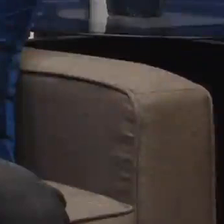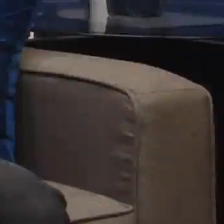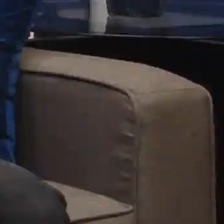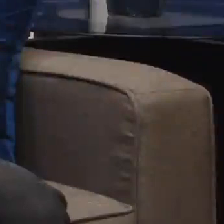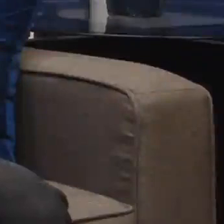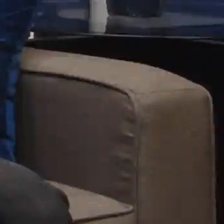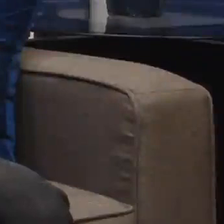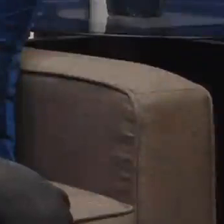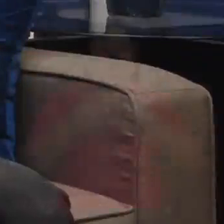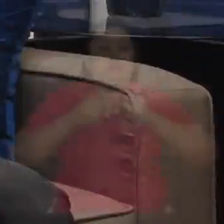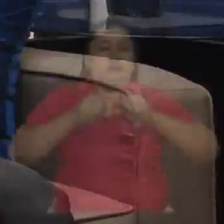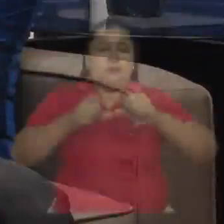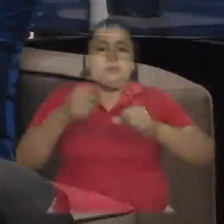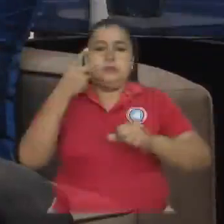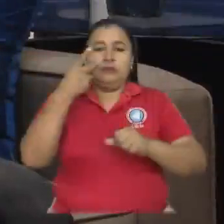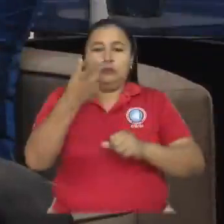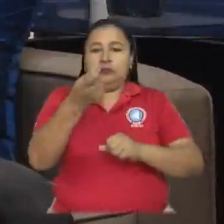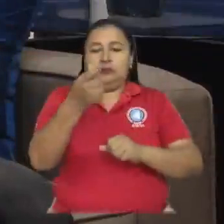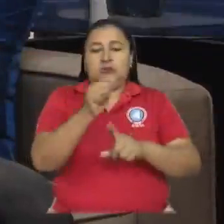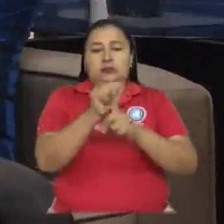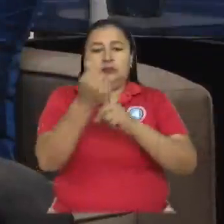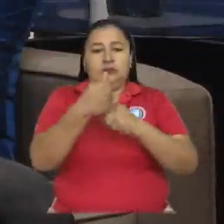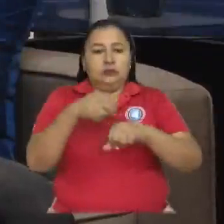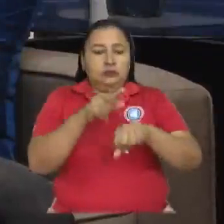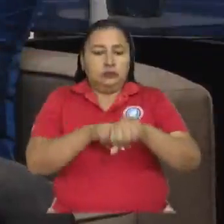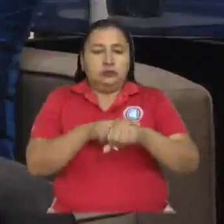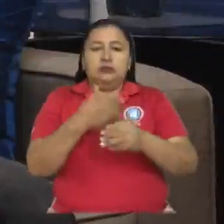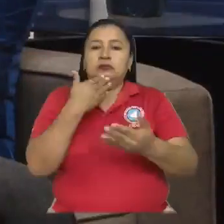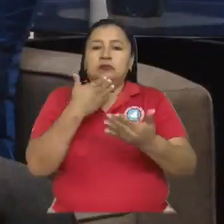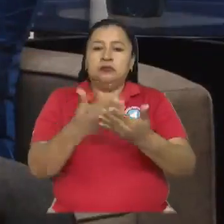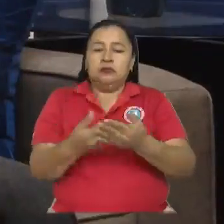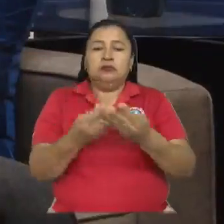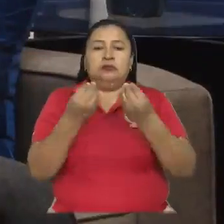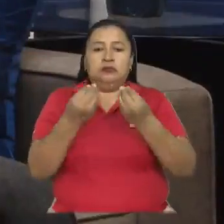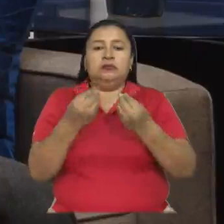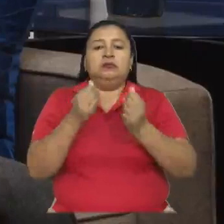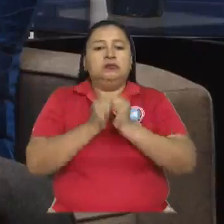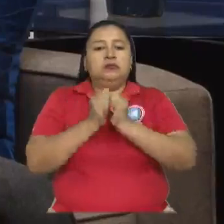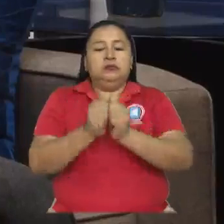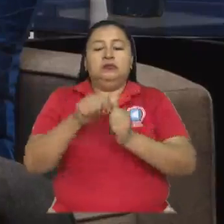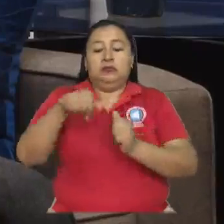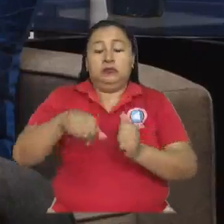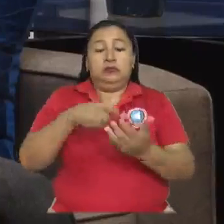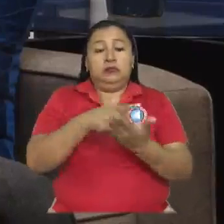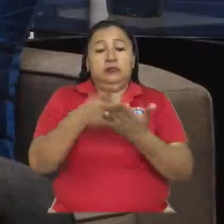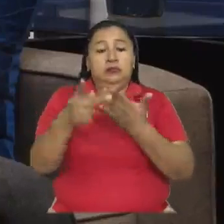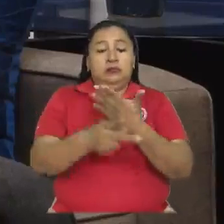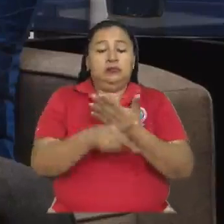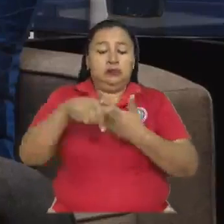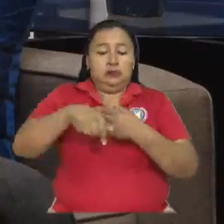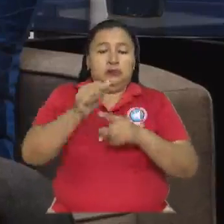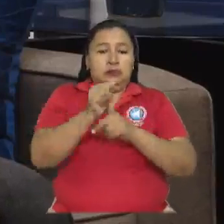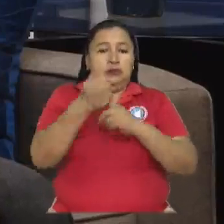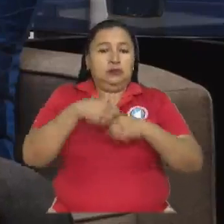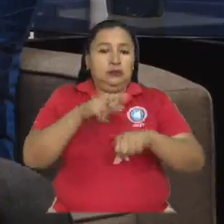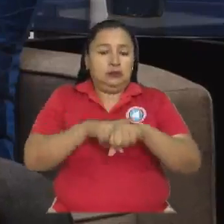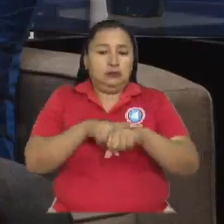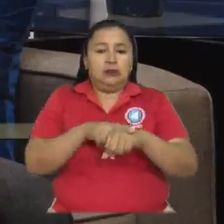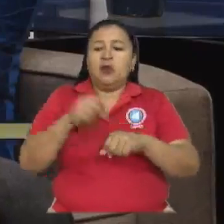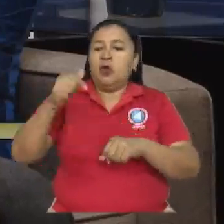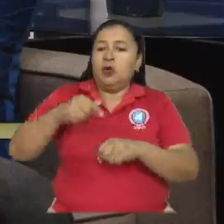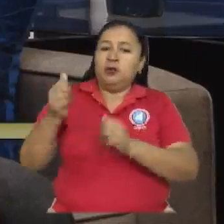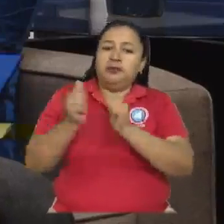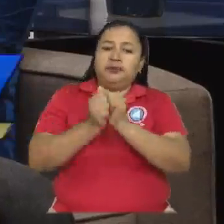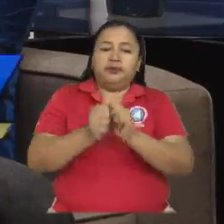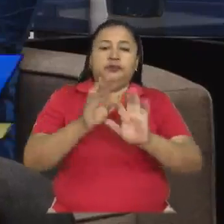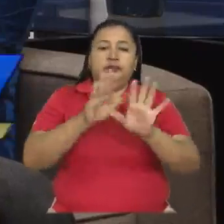Muchísimas gracias por continuar en sintonía del canal parlamentario. Muchísimas gracias por continuar acompañándonos en su programa desde el Parlamento. Con nosotros hoy la